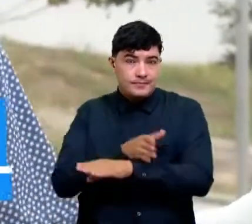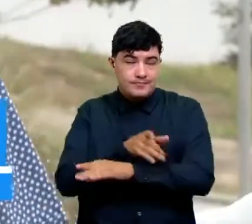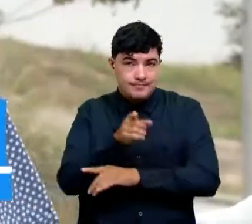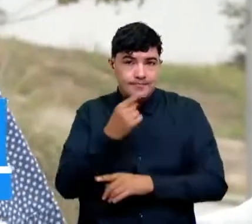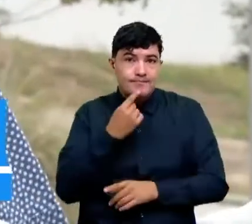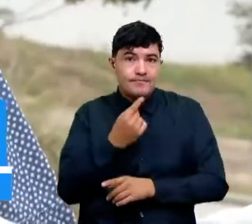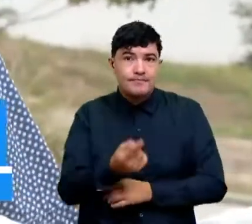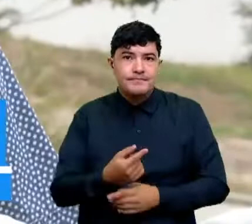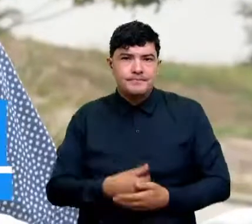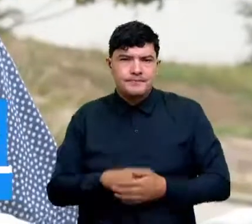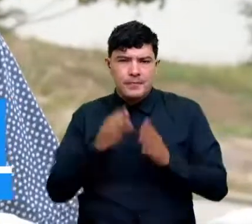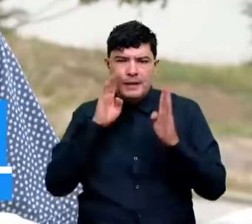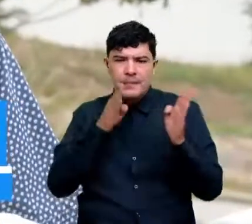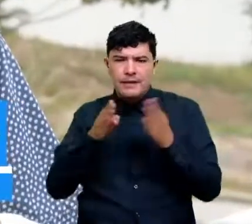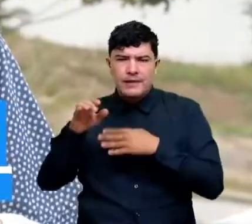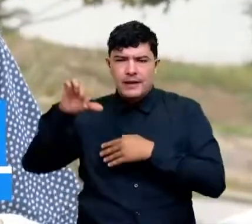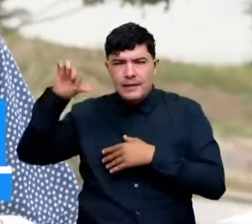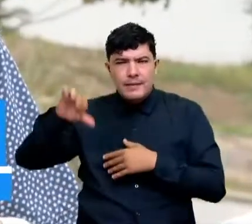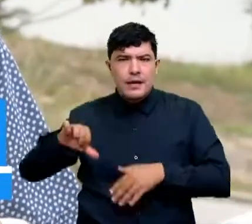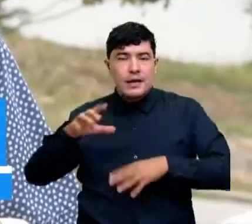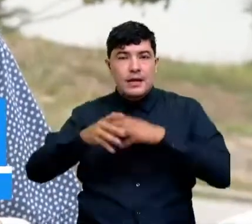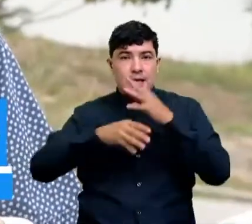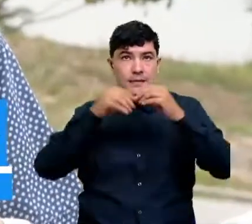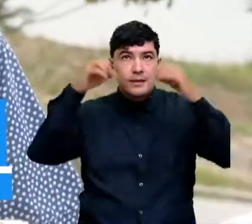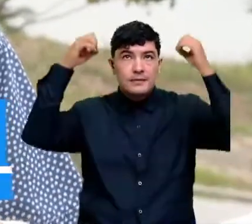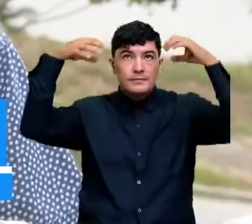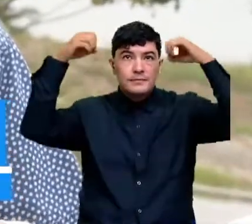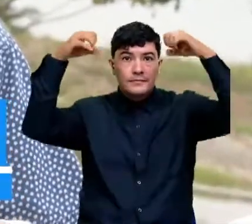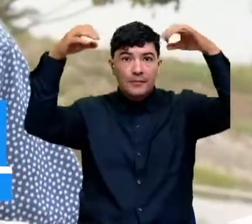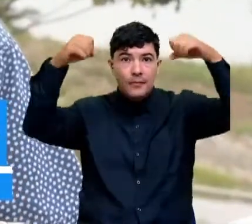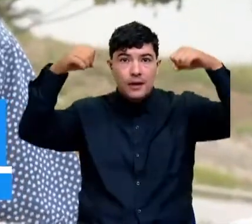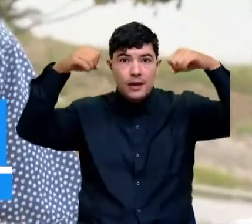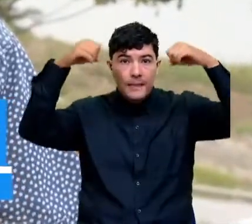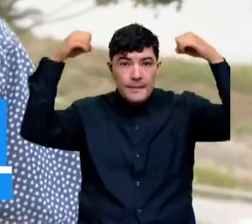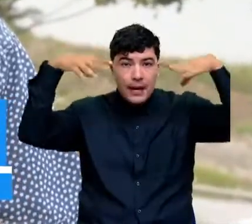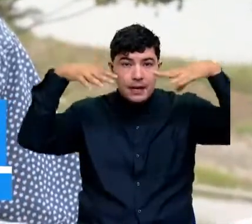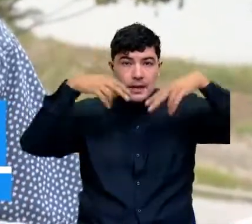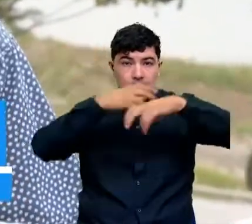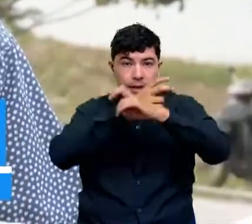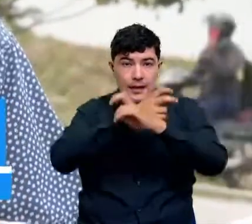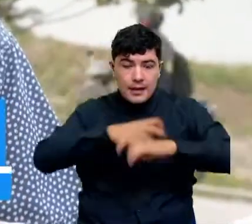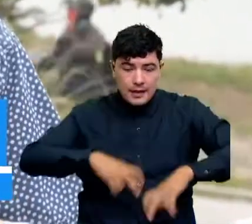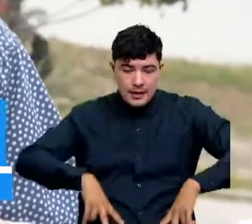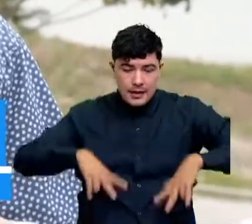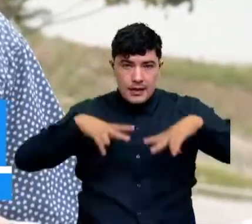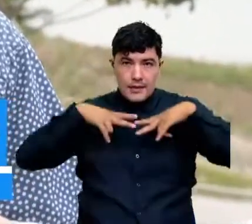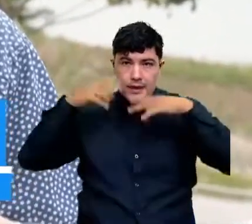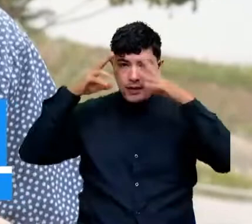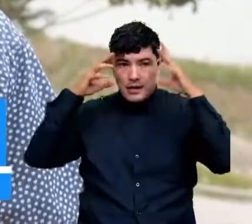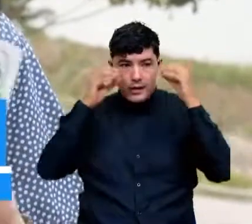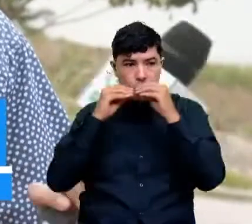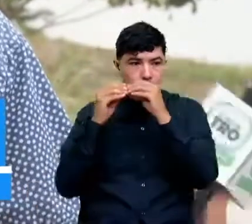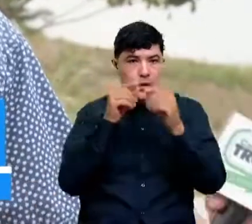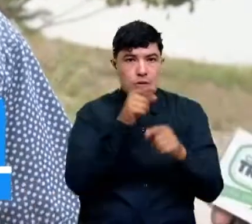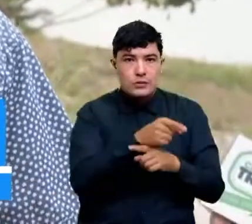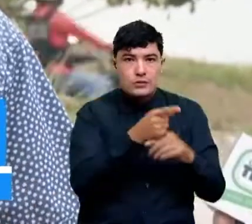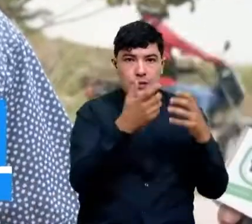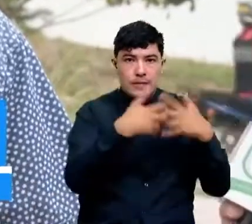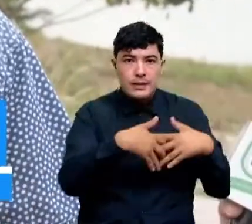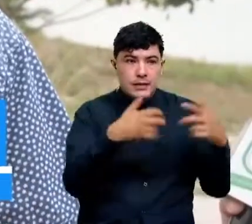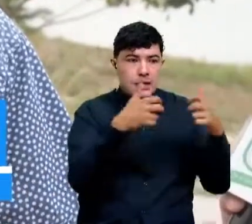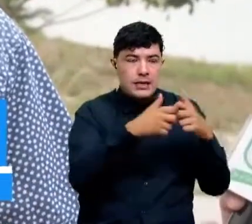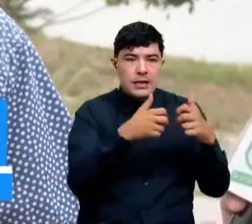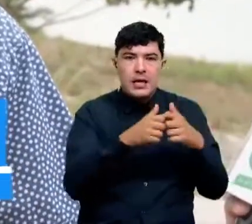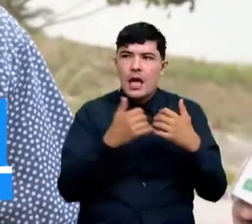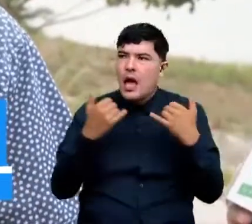mala planificación, la iluminaria del Parque de la Vida jamás le fue entregada a la concesión de alumbrado público. Y hoy